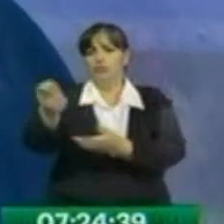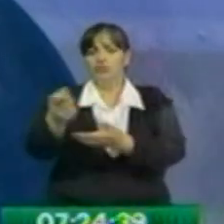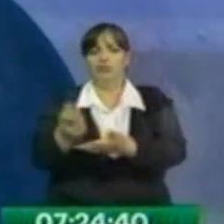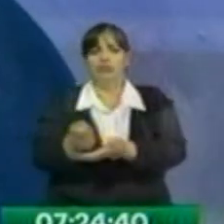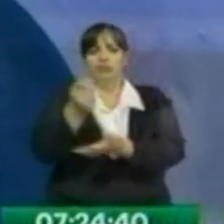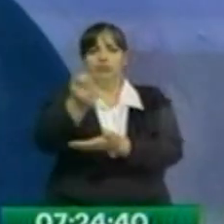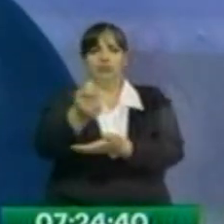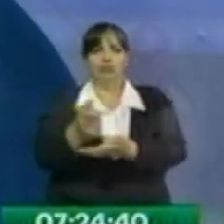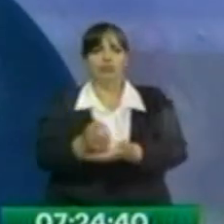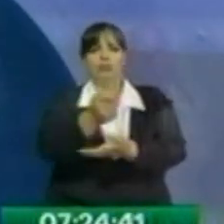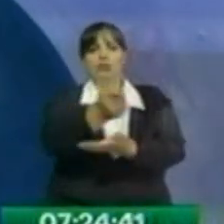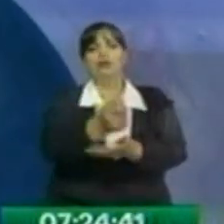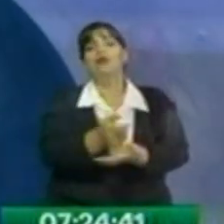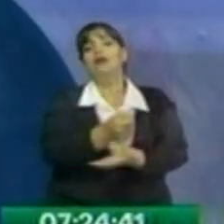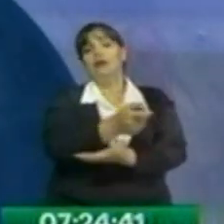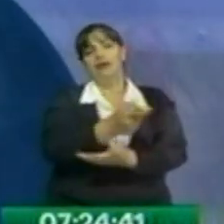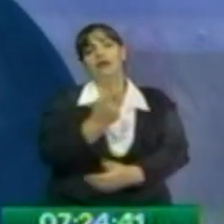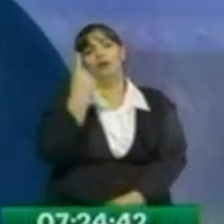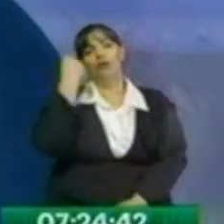que